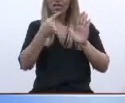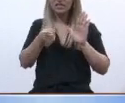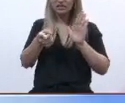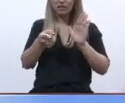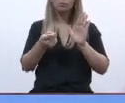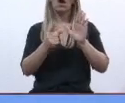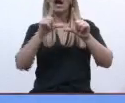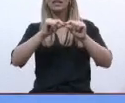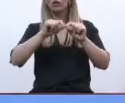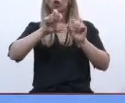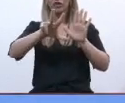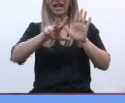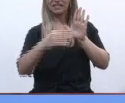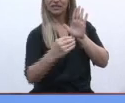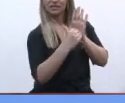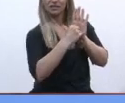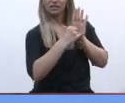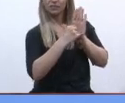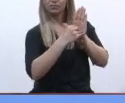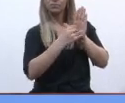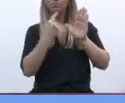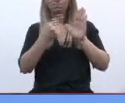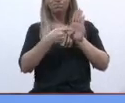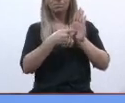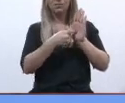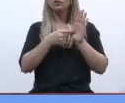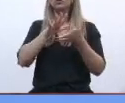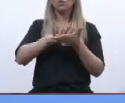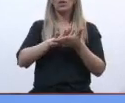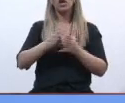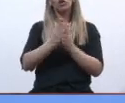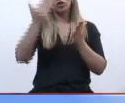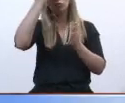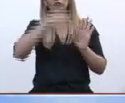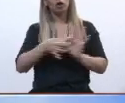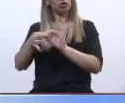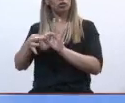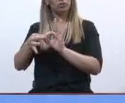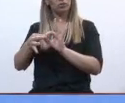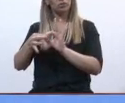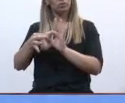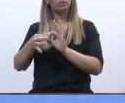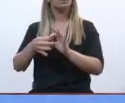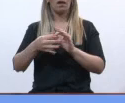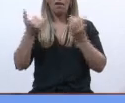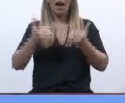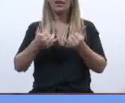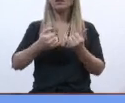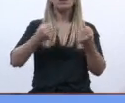el artículo 3, donde habla del marco normativo constitucional. Y cita un montón de